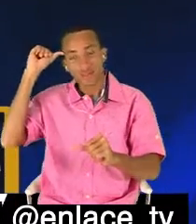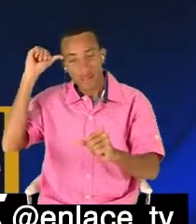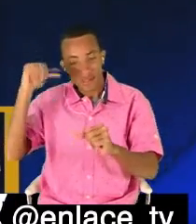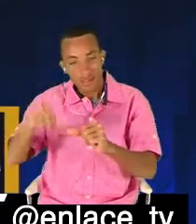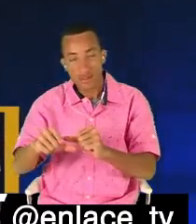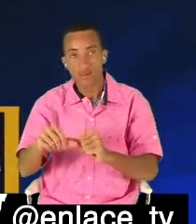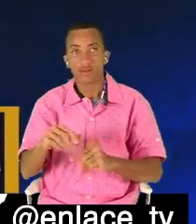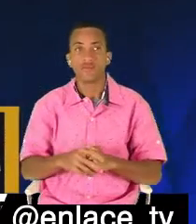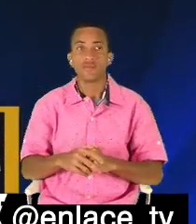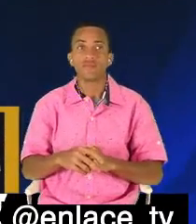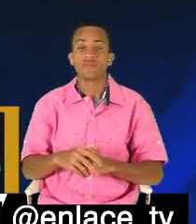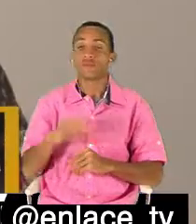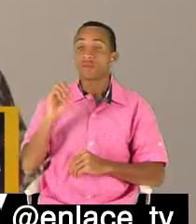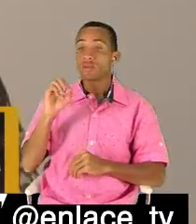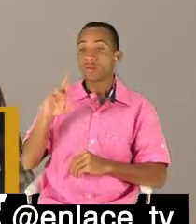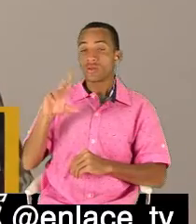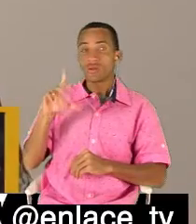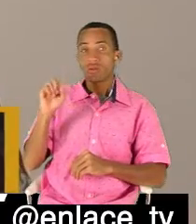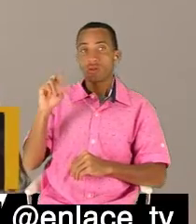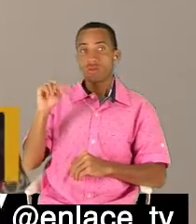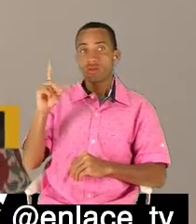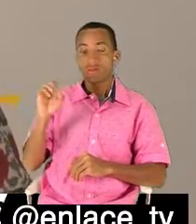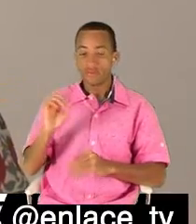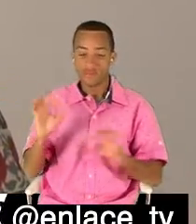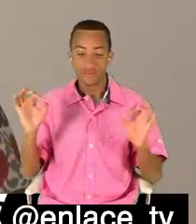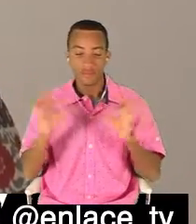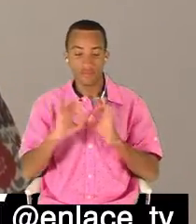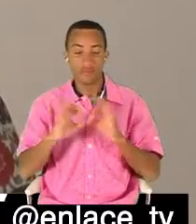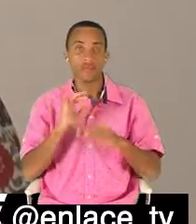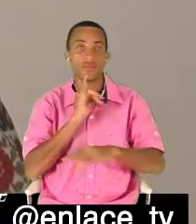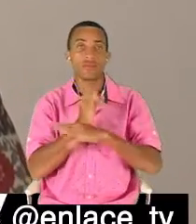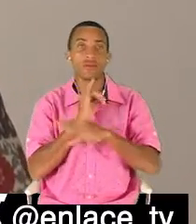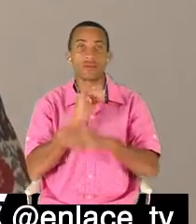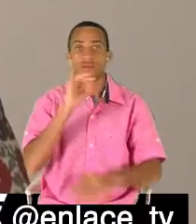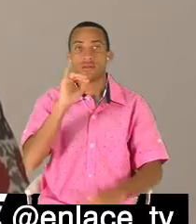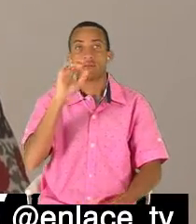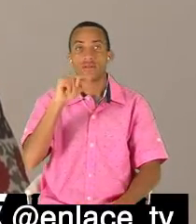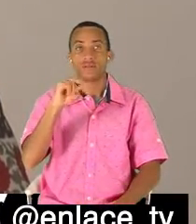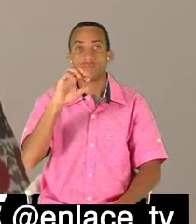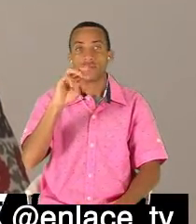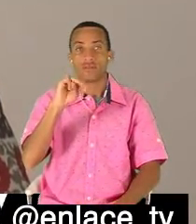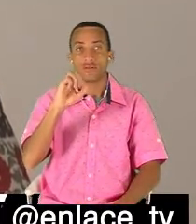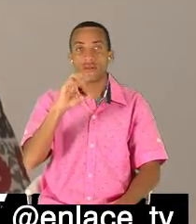Orlando y vamos a celebrar una misa en la Inmaculada a las 6:30 de la tarde.